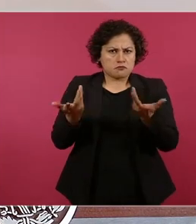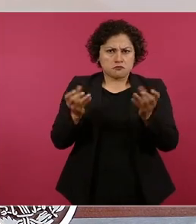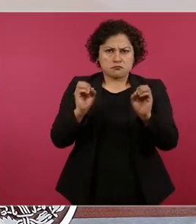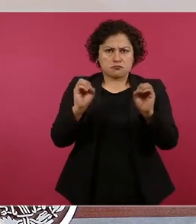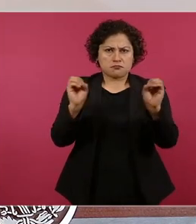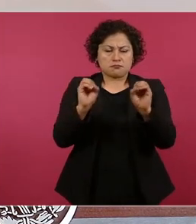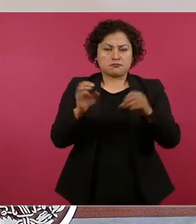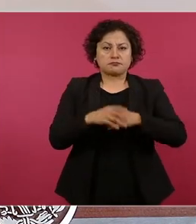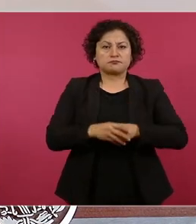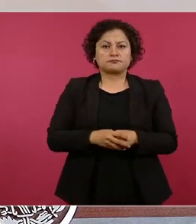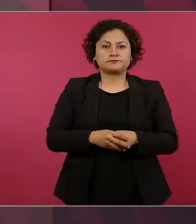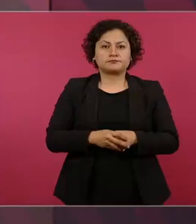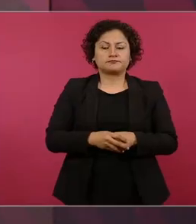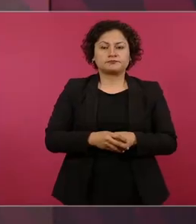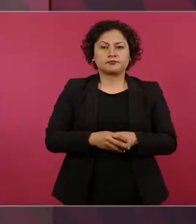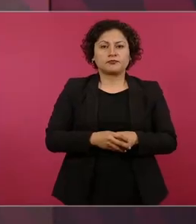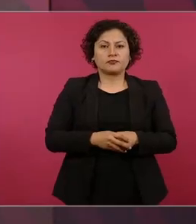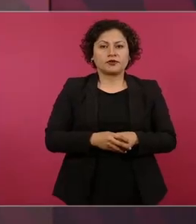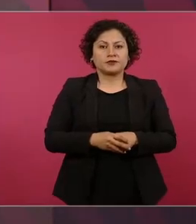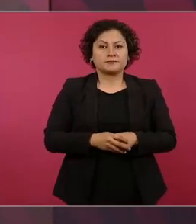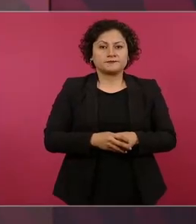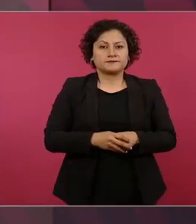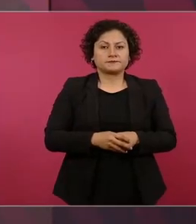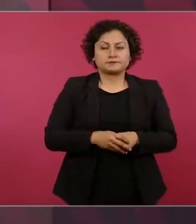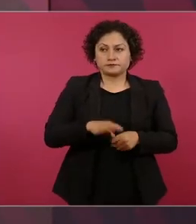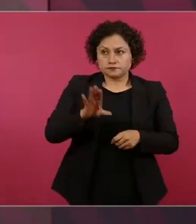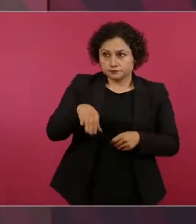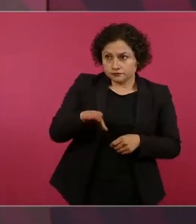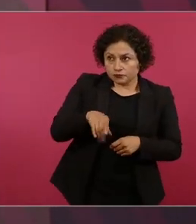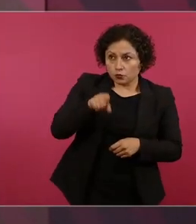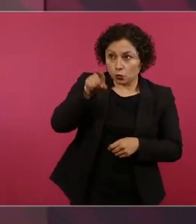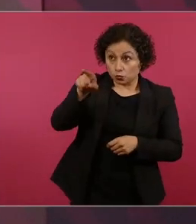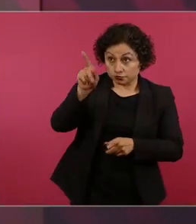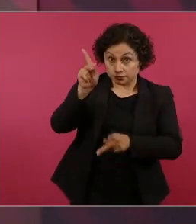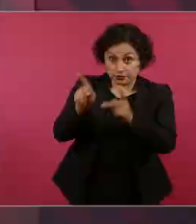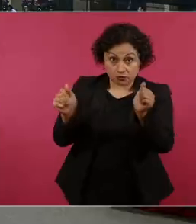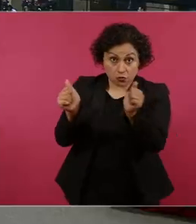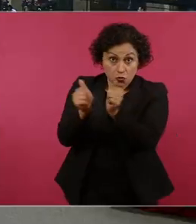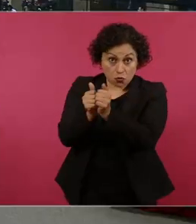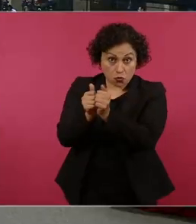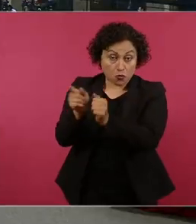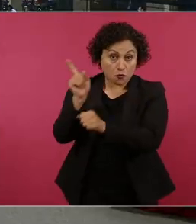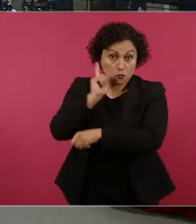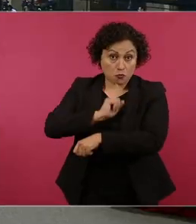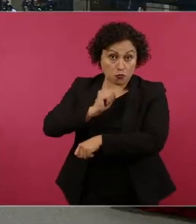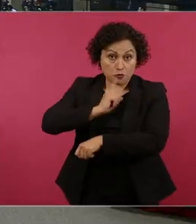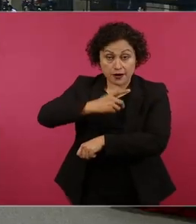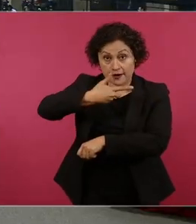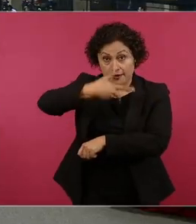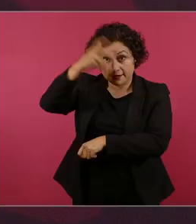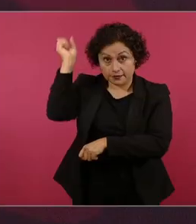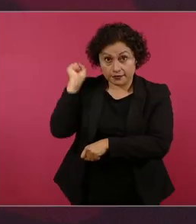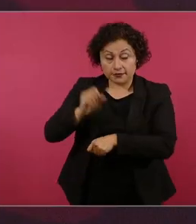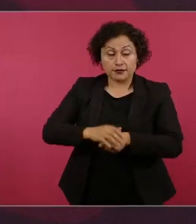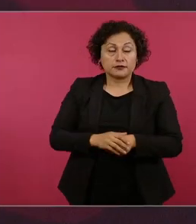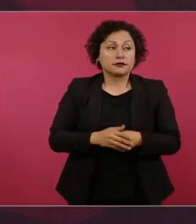hablo con es propaganda lo más probable es que sea